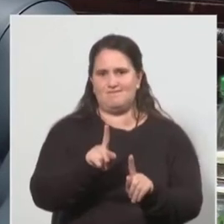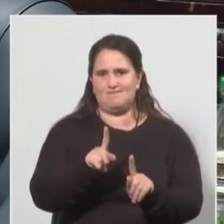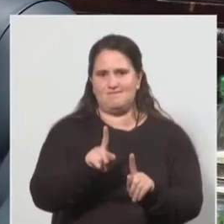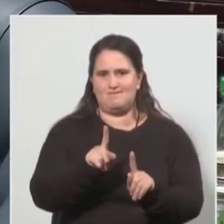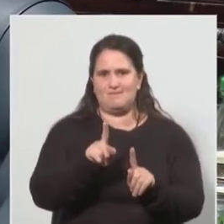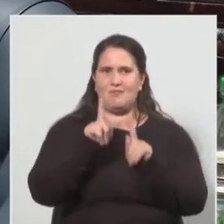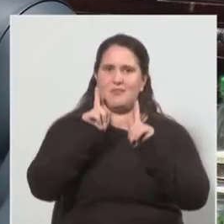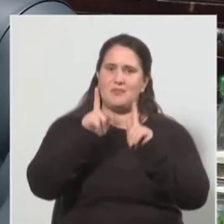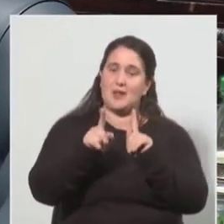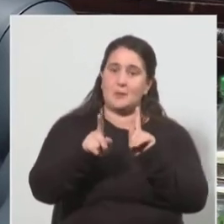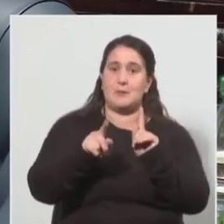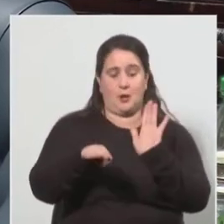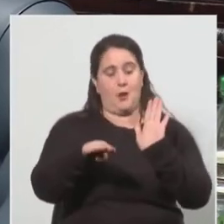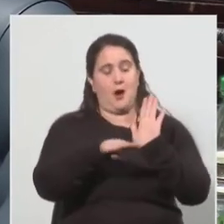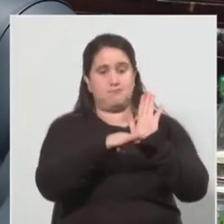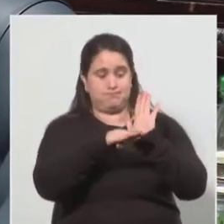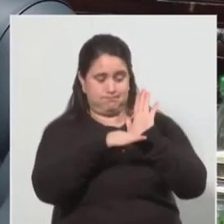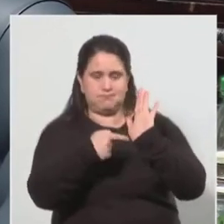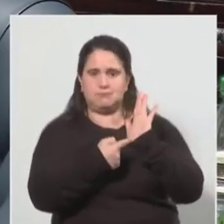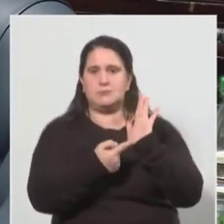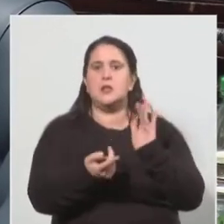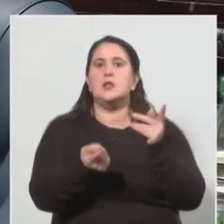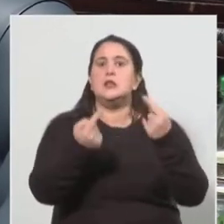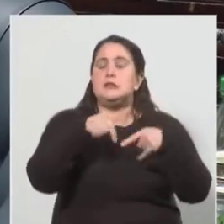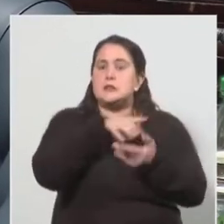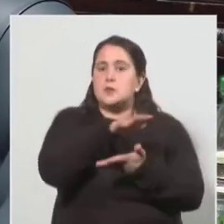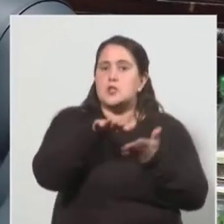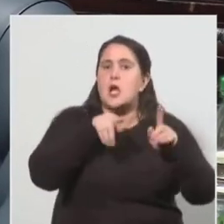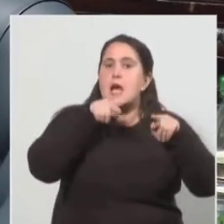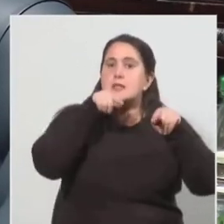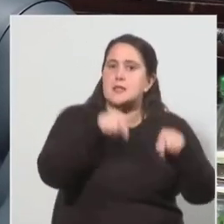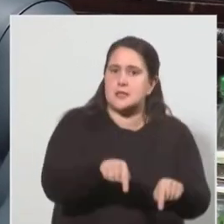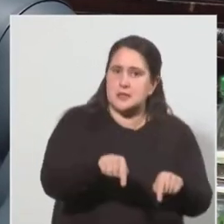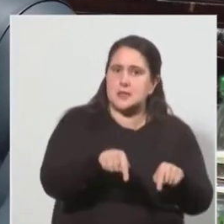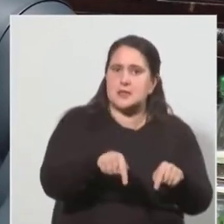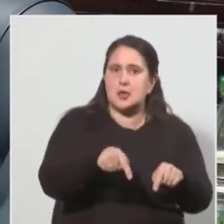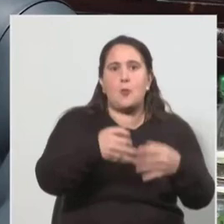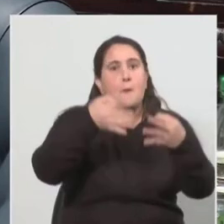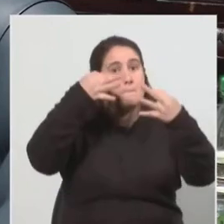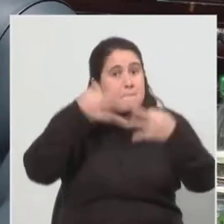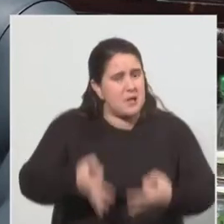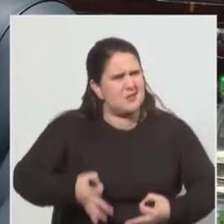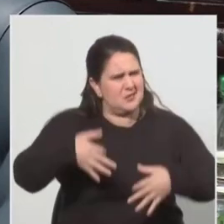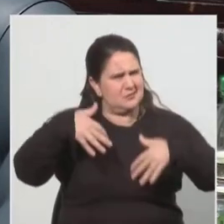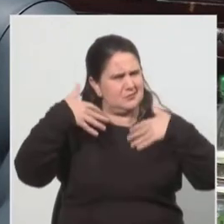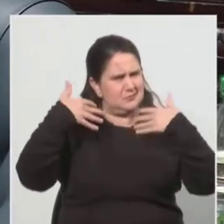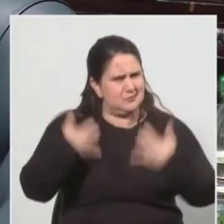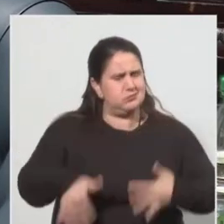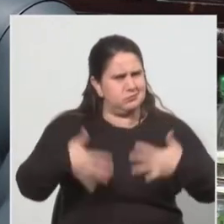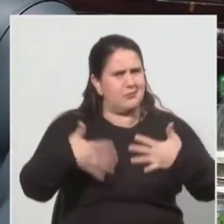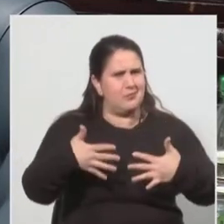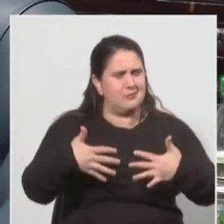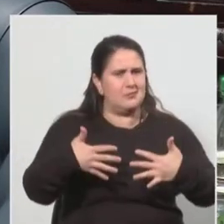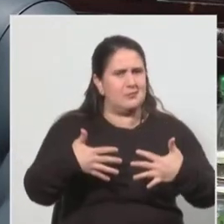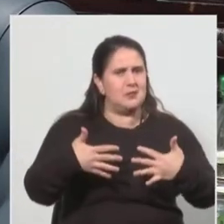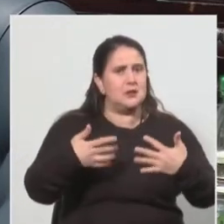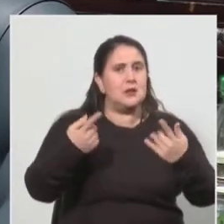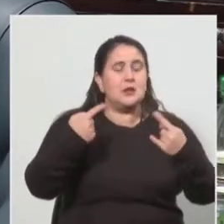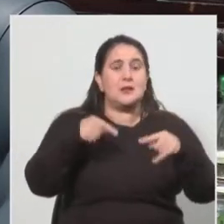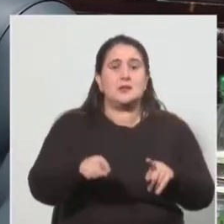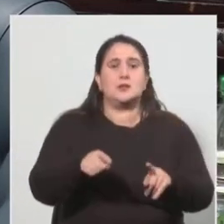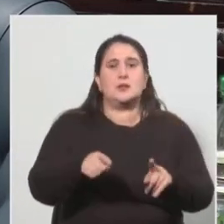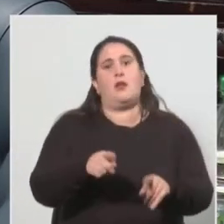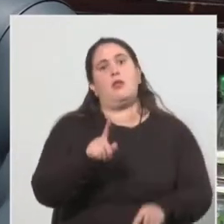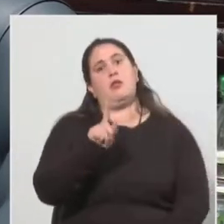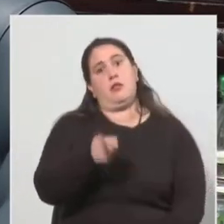del piedetrismo. En estas circunstancias tan especiales, tan delicadas, ¿cómo